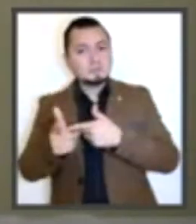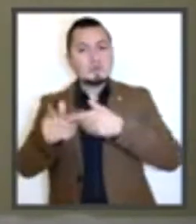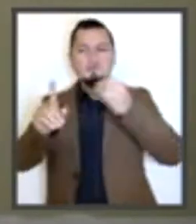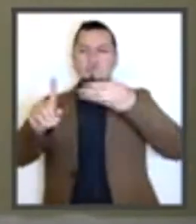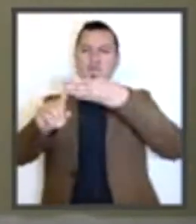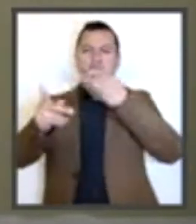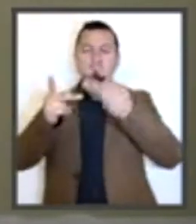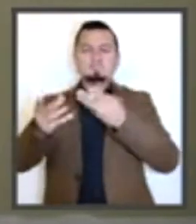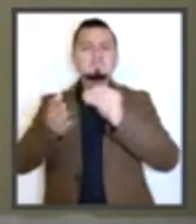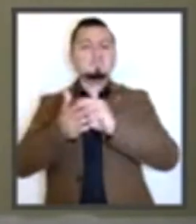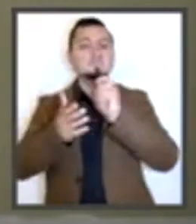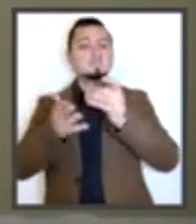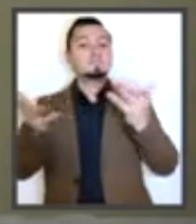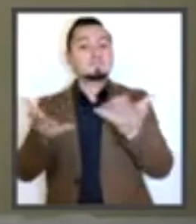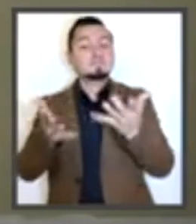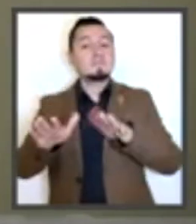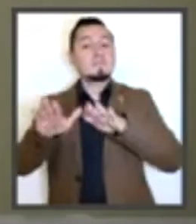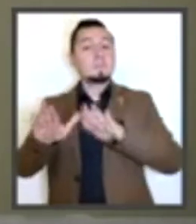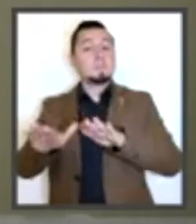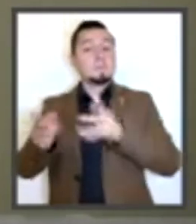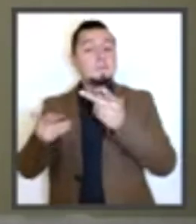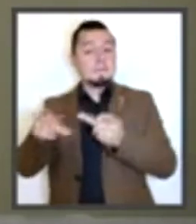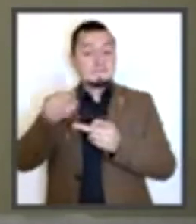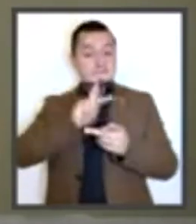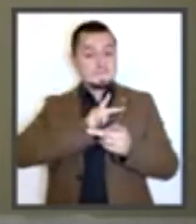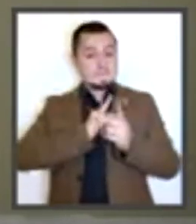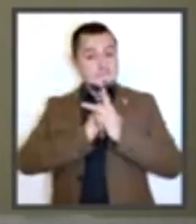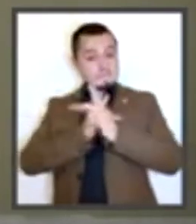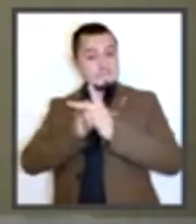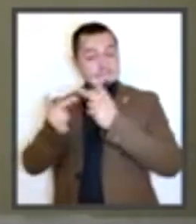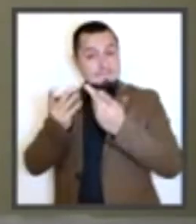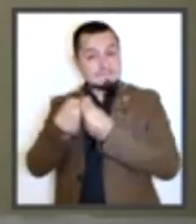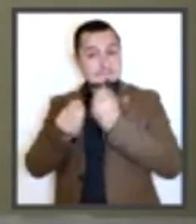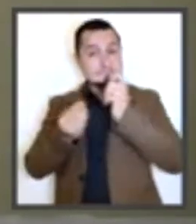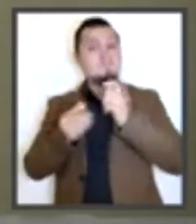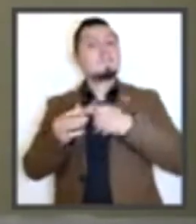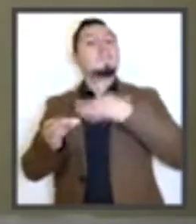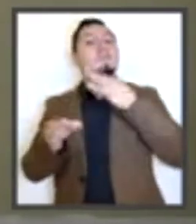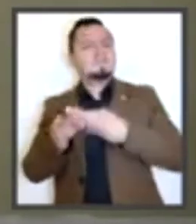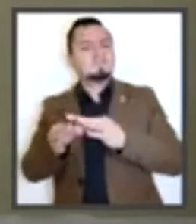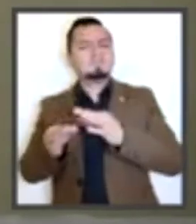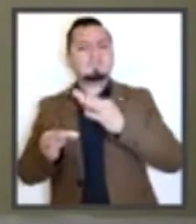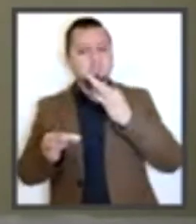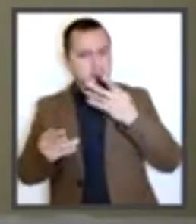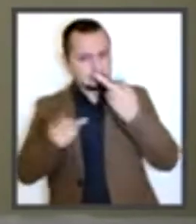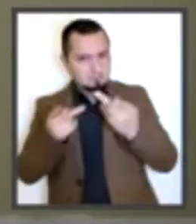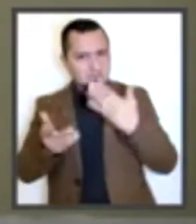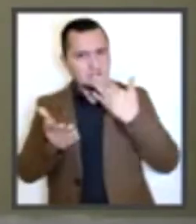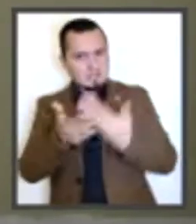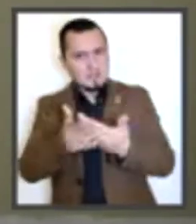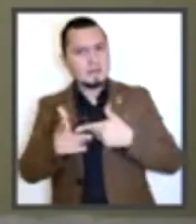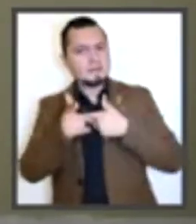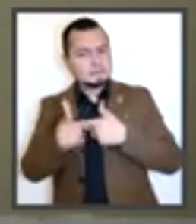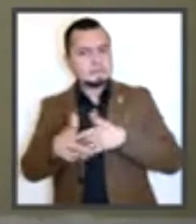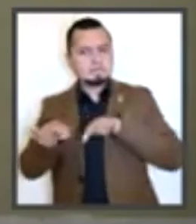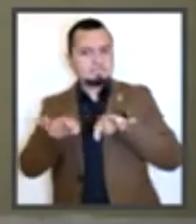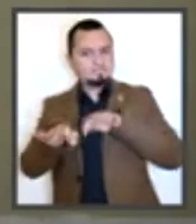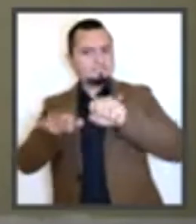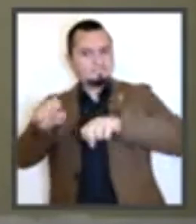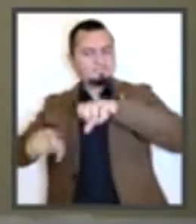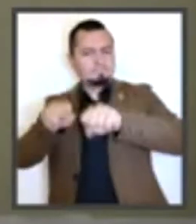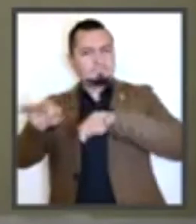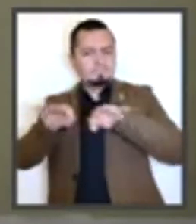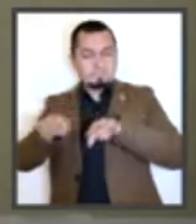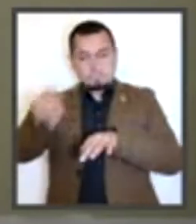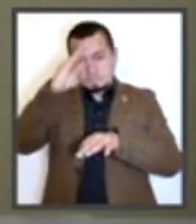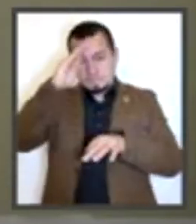objetivos que nos hemos trazado para este siguiente periodo se cumplan a cabalidad y que podamos continuar con la agenda que juntos hemos